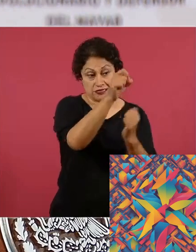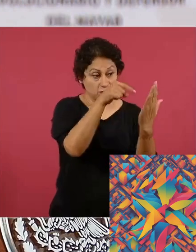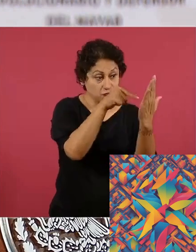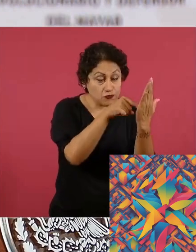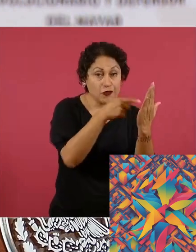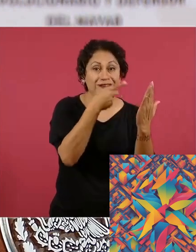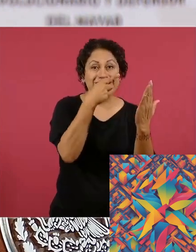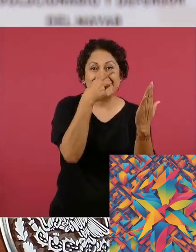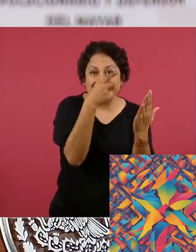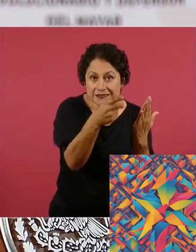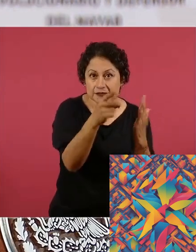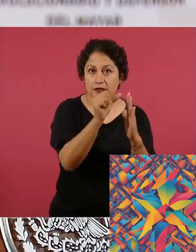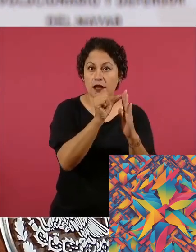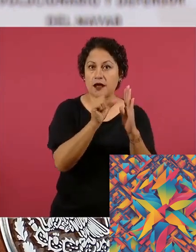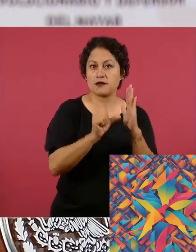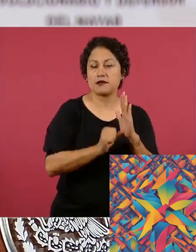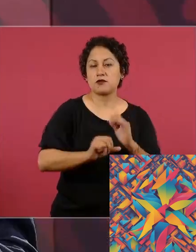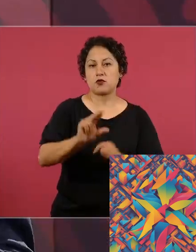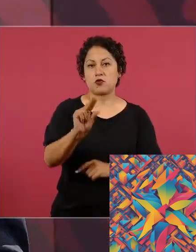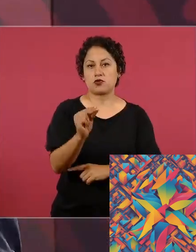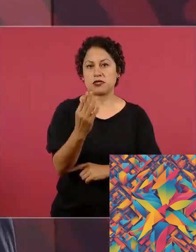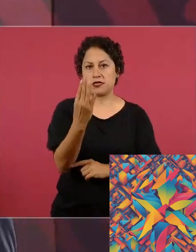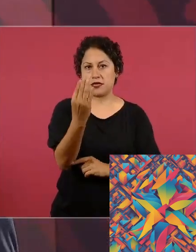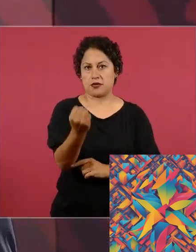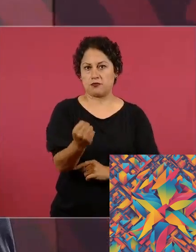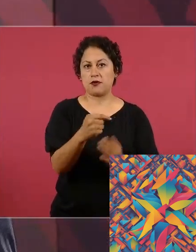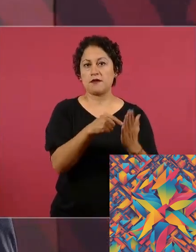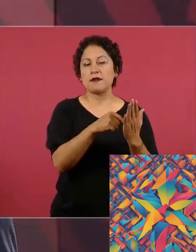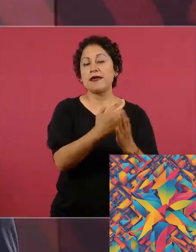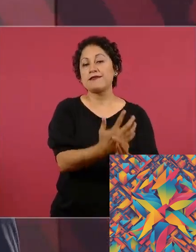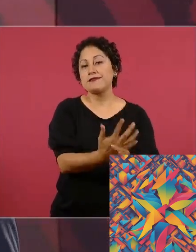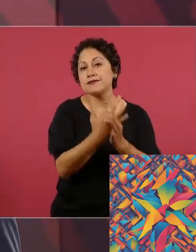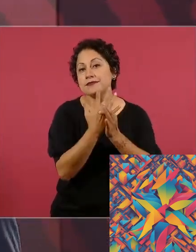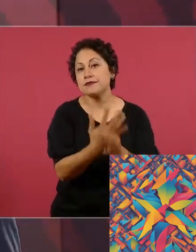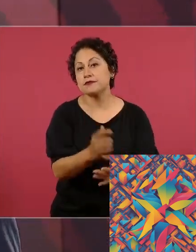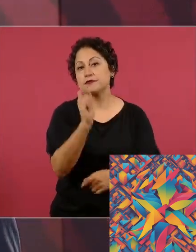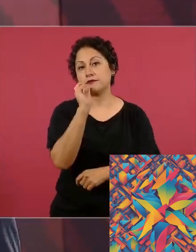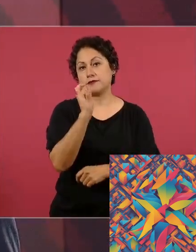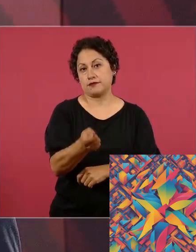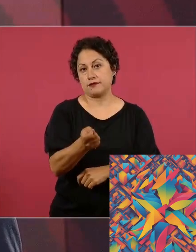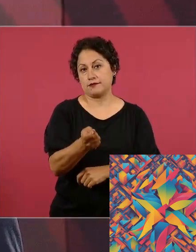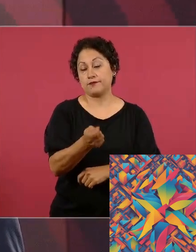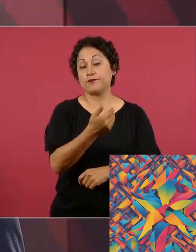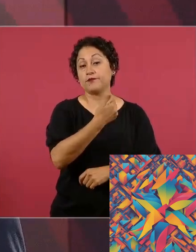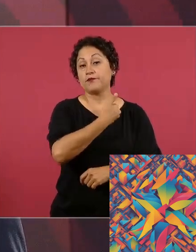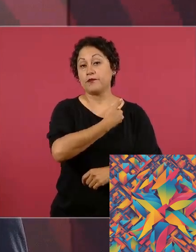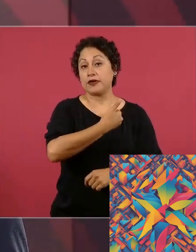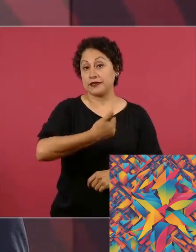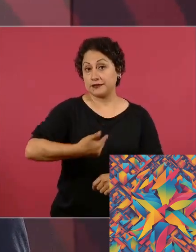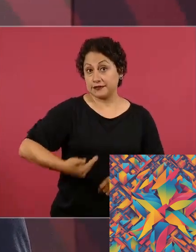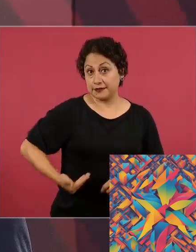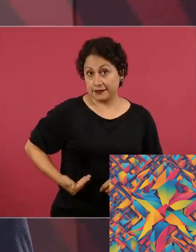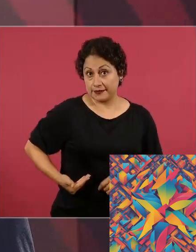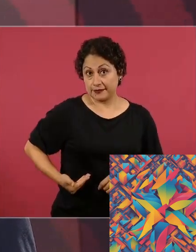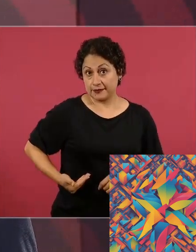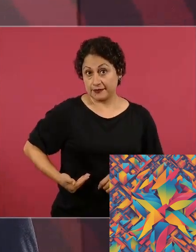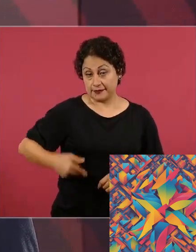acusaciones desde una celda en Brooklyn. ¿Qué nos dice esto sobre el estado de la política y justicia en México?